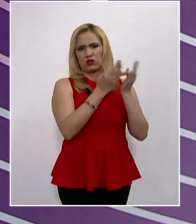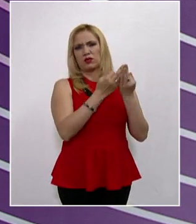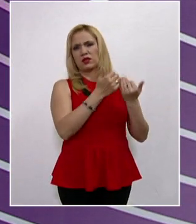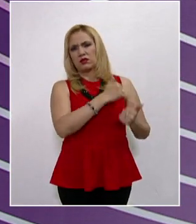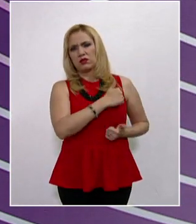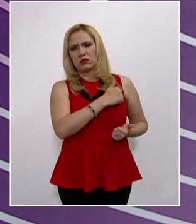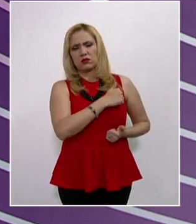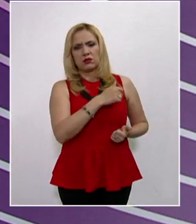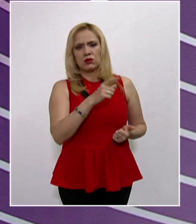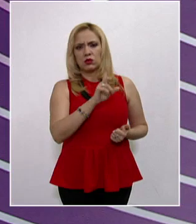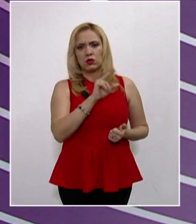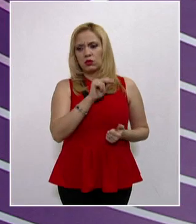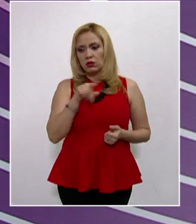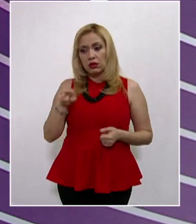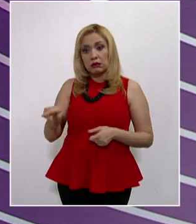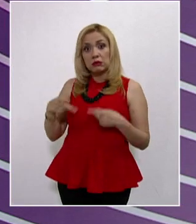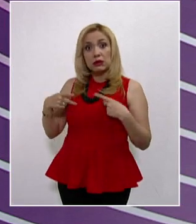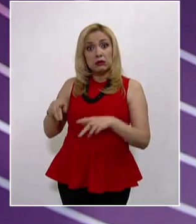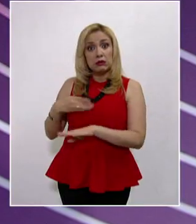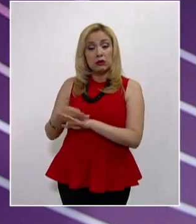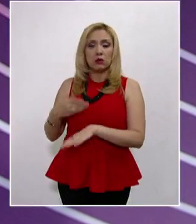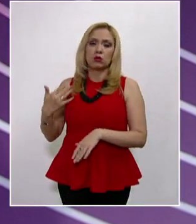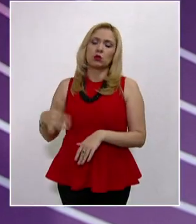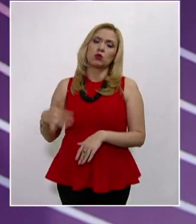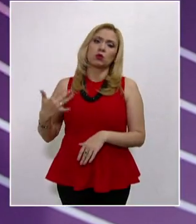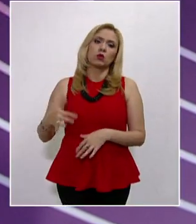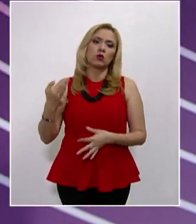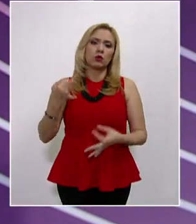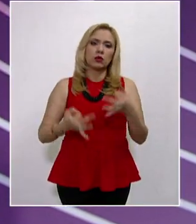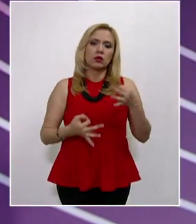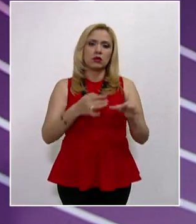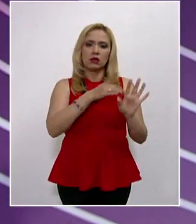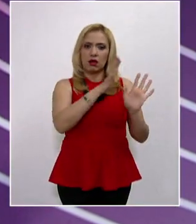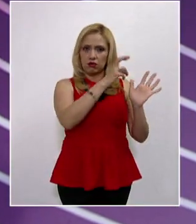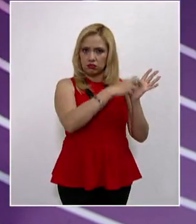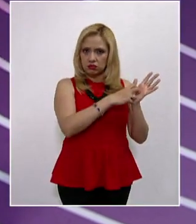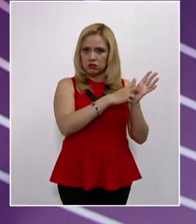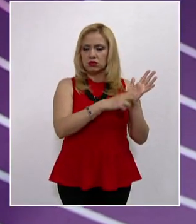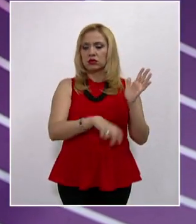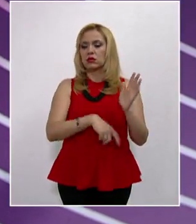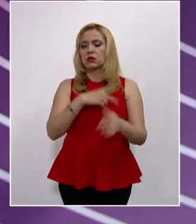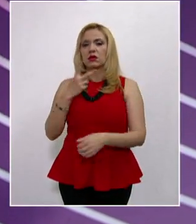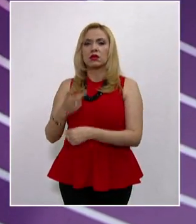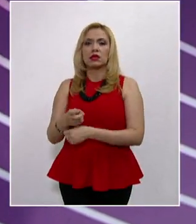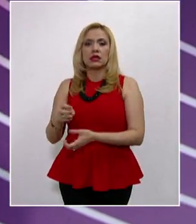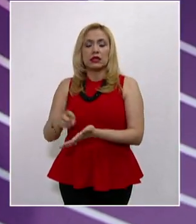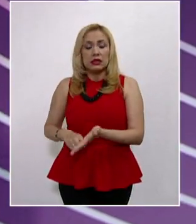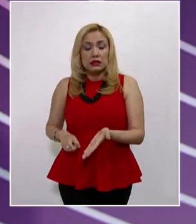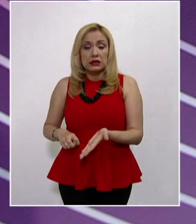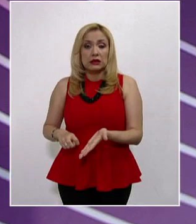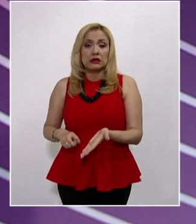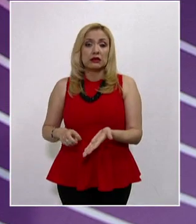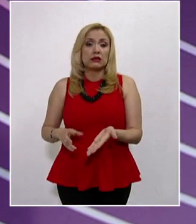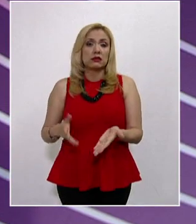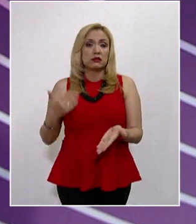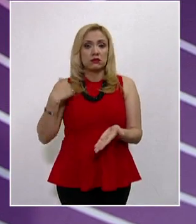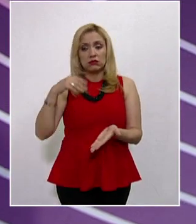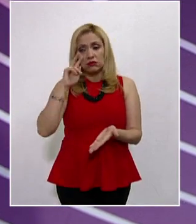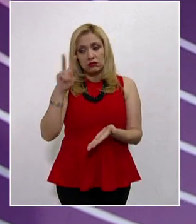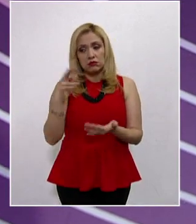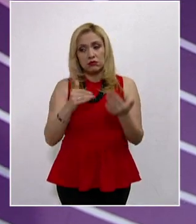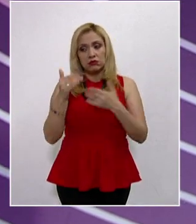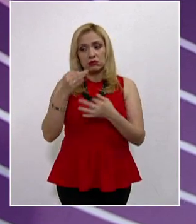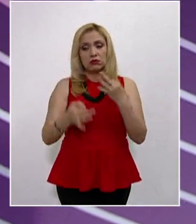había enjuiciado era precisamente la misma conducta. Entonces aquí hacemos una disociación, me parece, a la que hace la Suprema Corte un